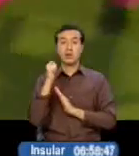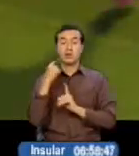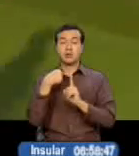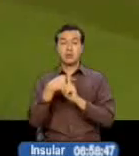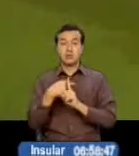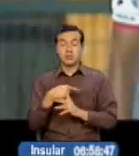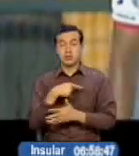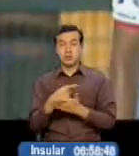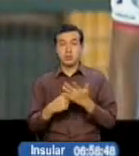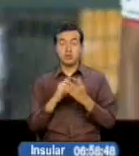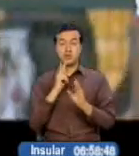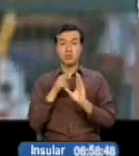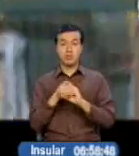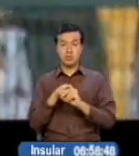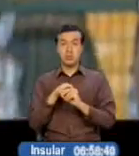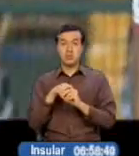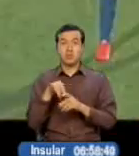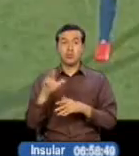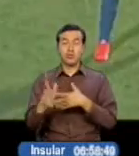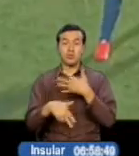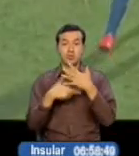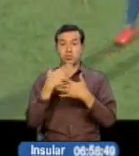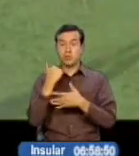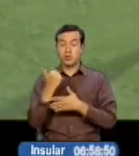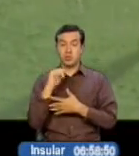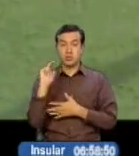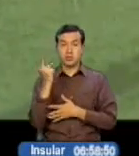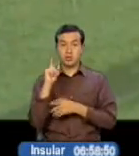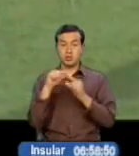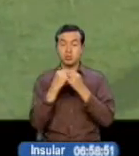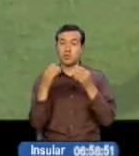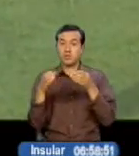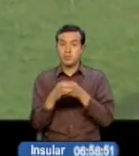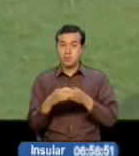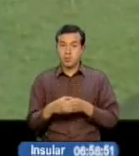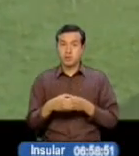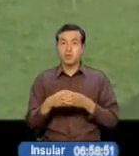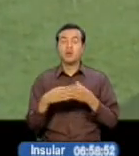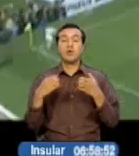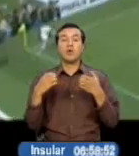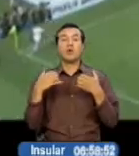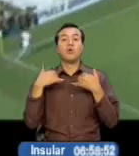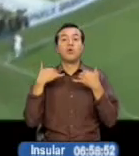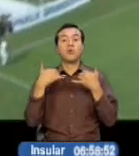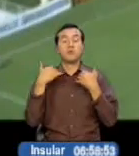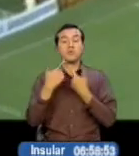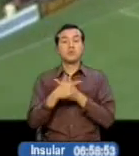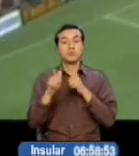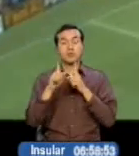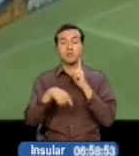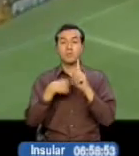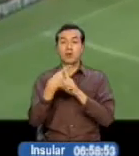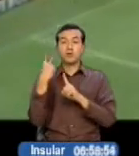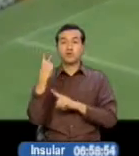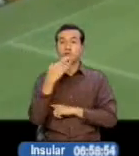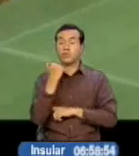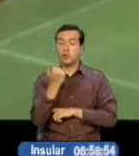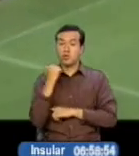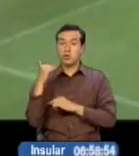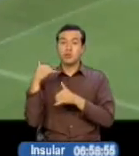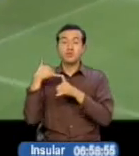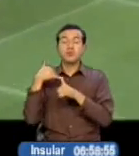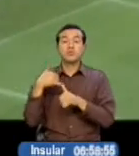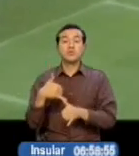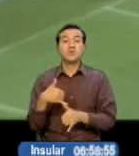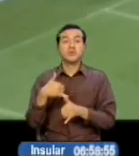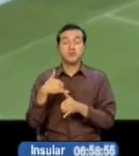plazas compuestas de los 8 mejores terceros de la fase de grupos de la Copa Libertadores más los 2 mejores clubes de